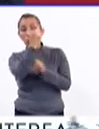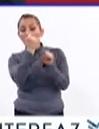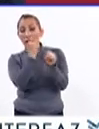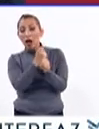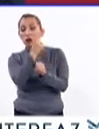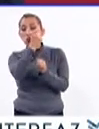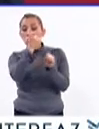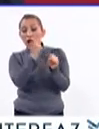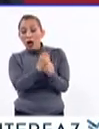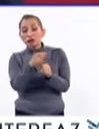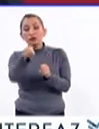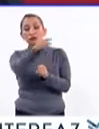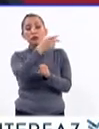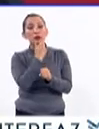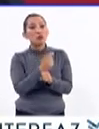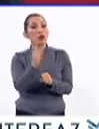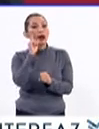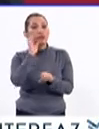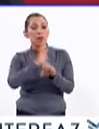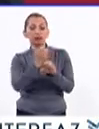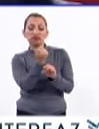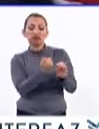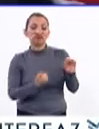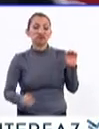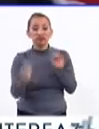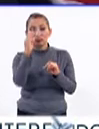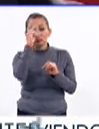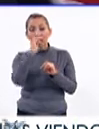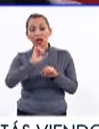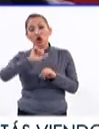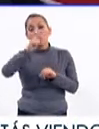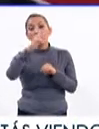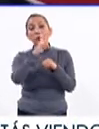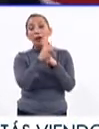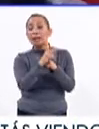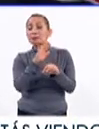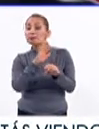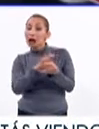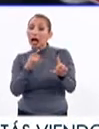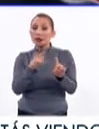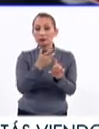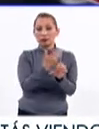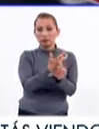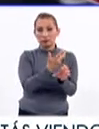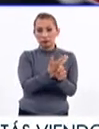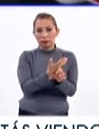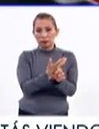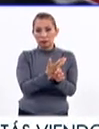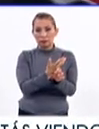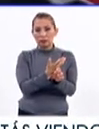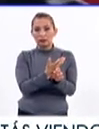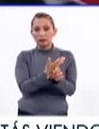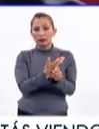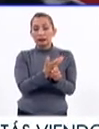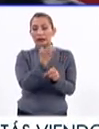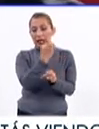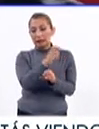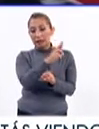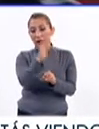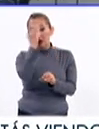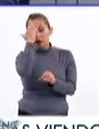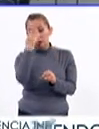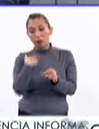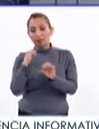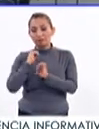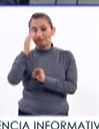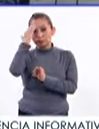anualmente a las y los mexicanos más destacados en el exterior, especialmente en Estados Unidos, y ese reconocimiento